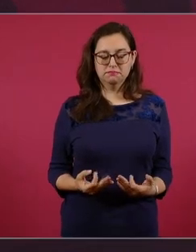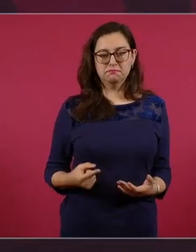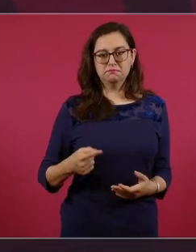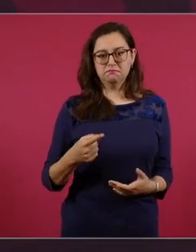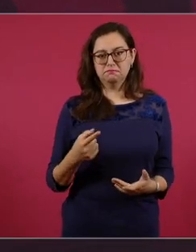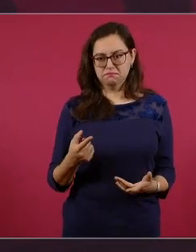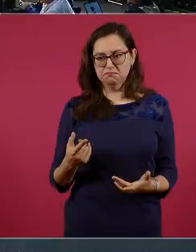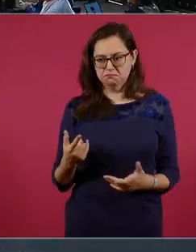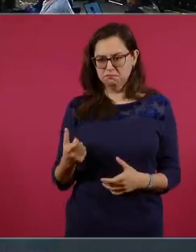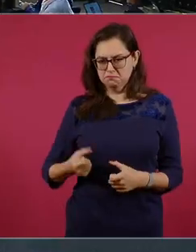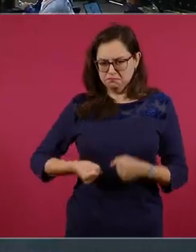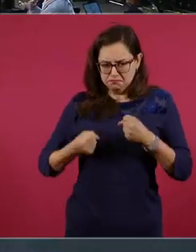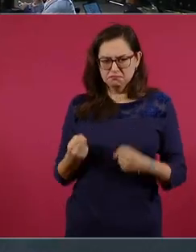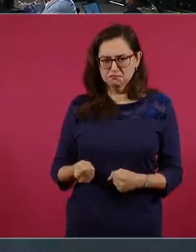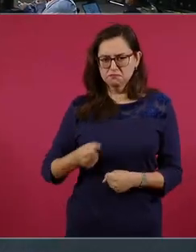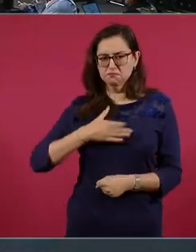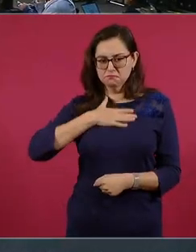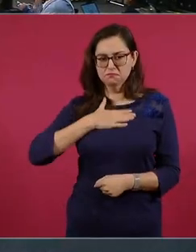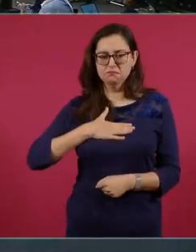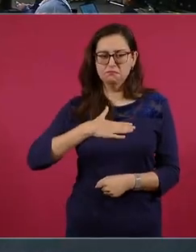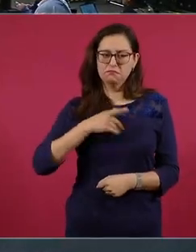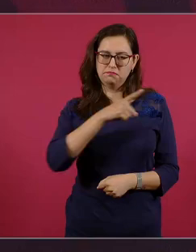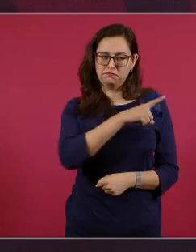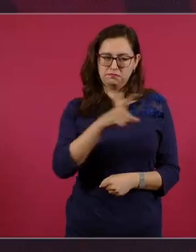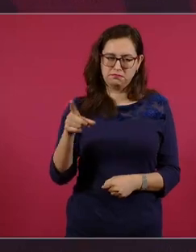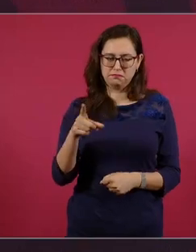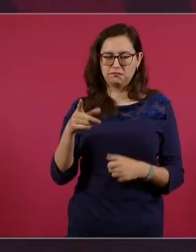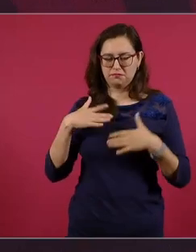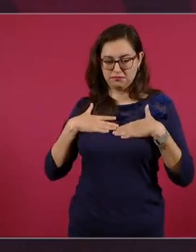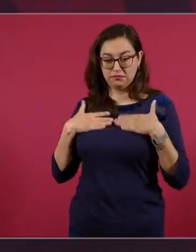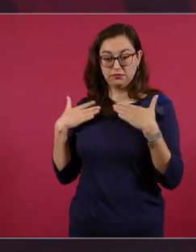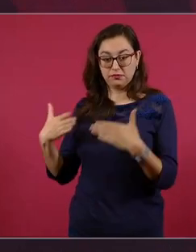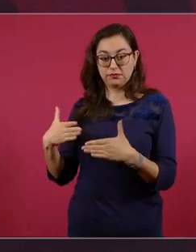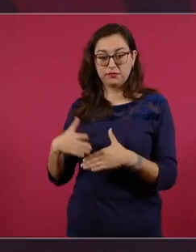va a actuar con justicia.